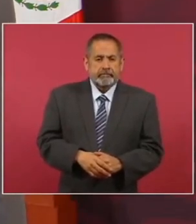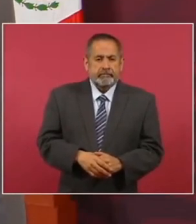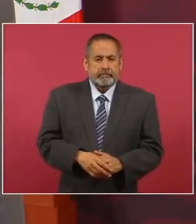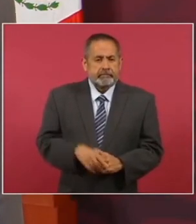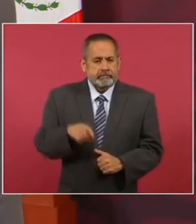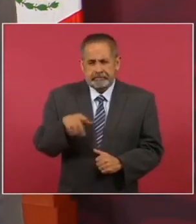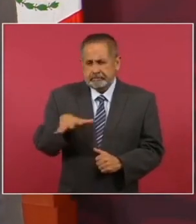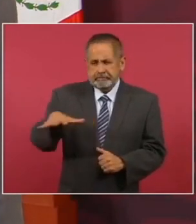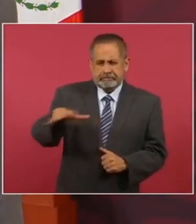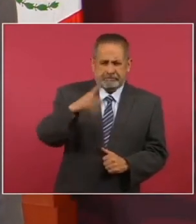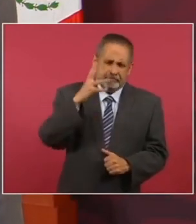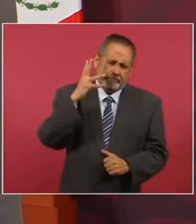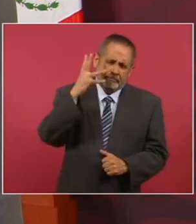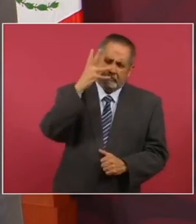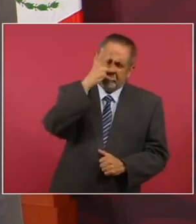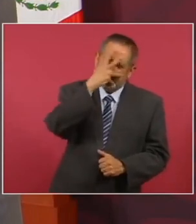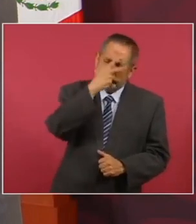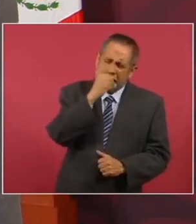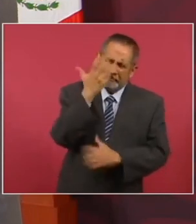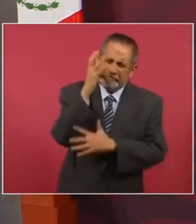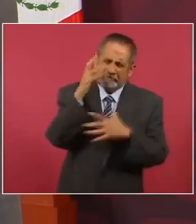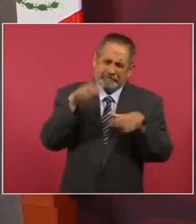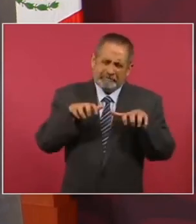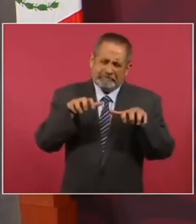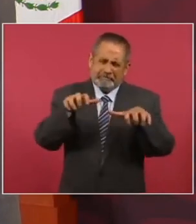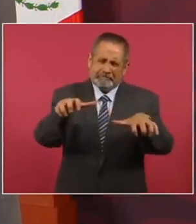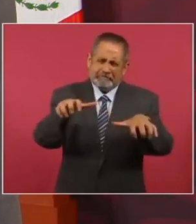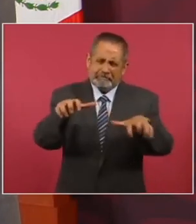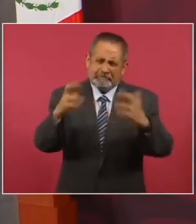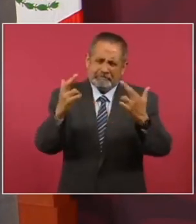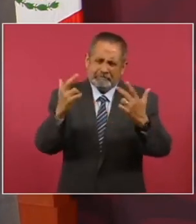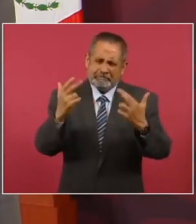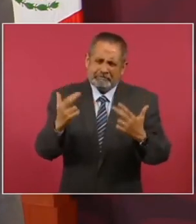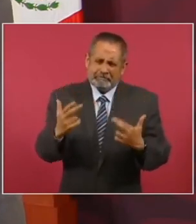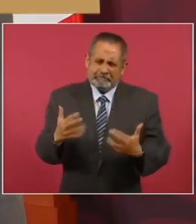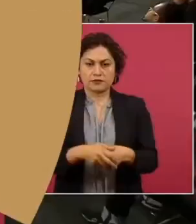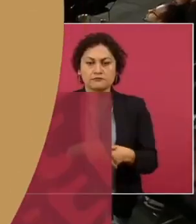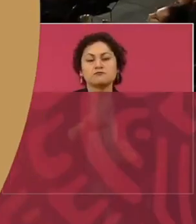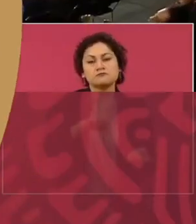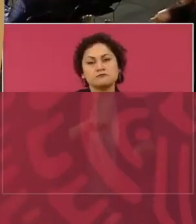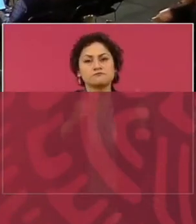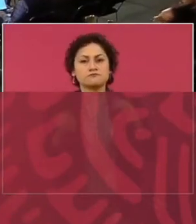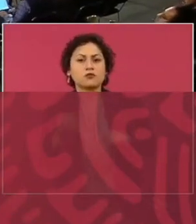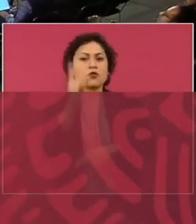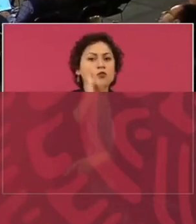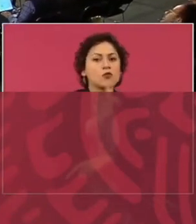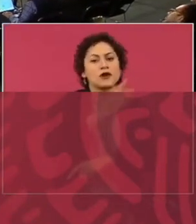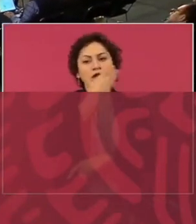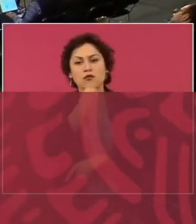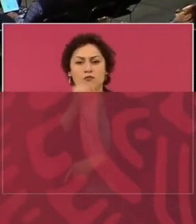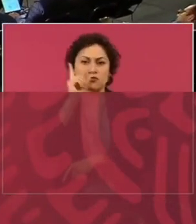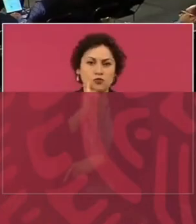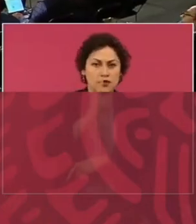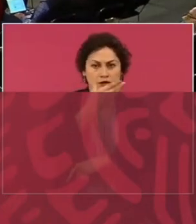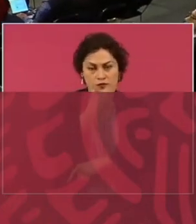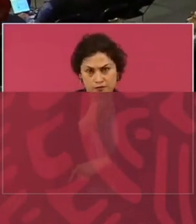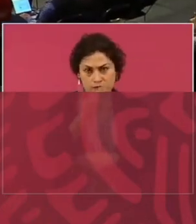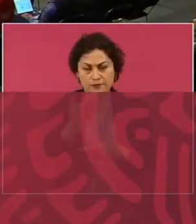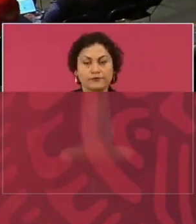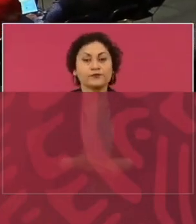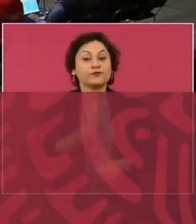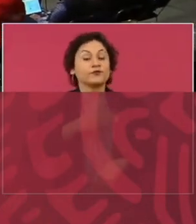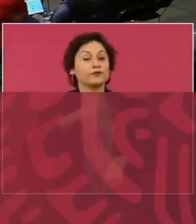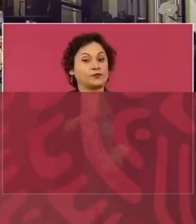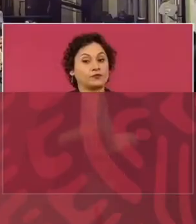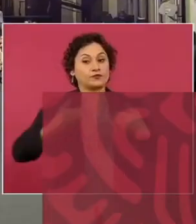un paraíso. Es la destrucción del paraíso. El presidente Andrés Manuel López Obrador expresó